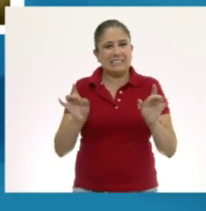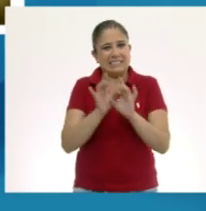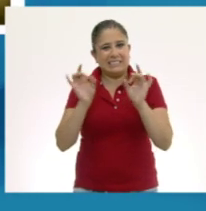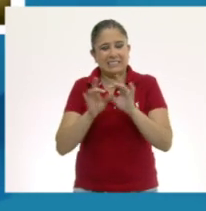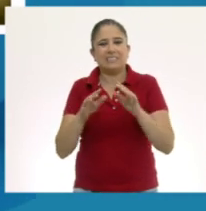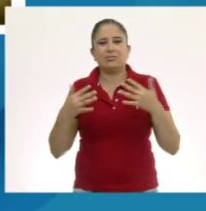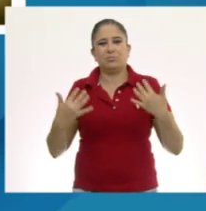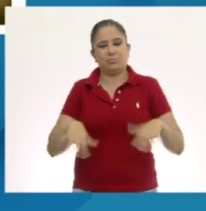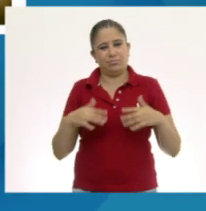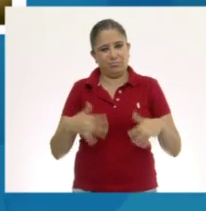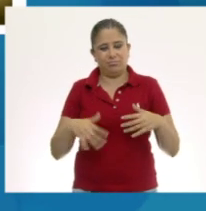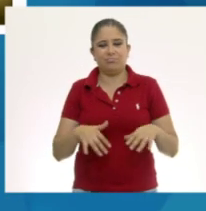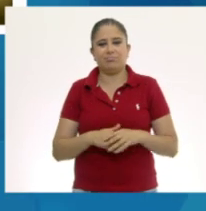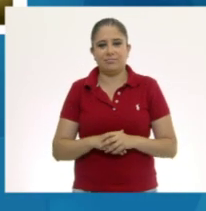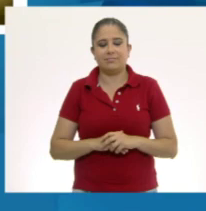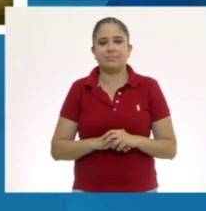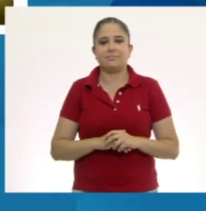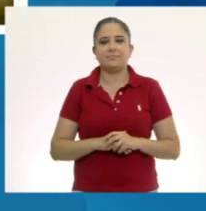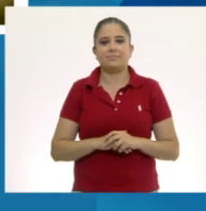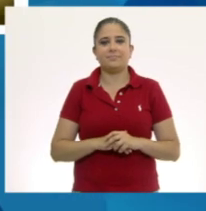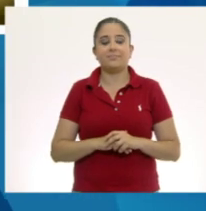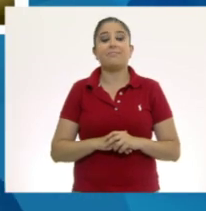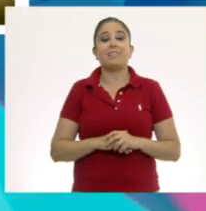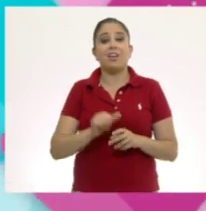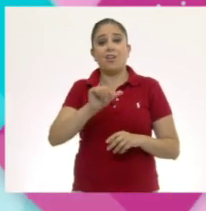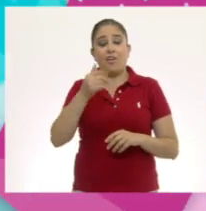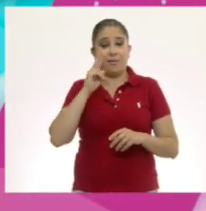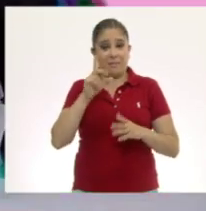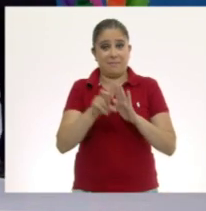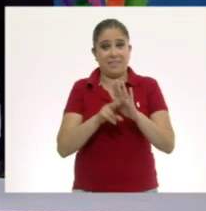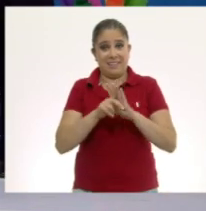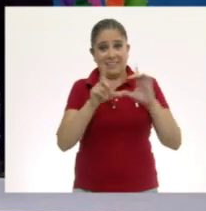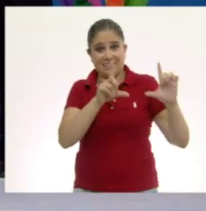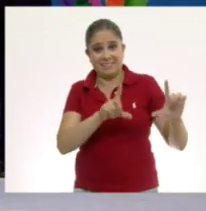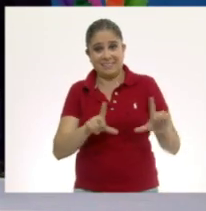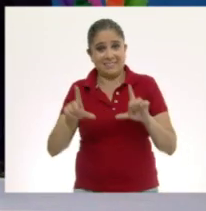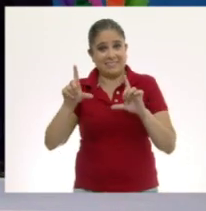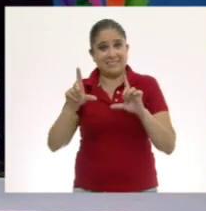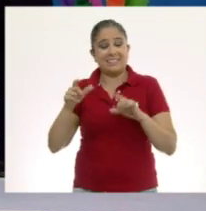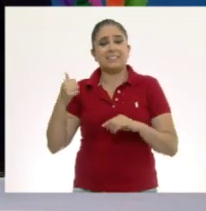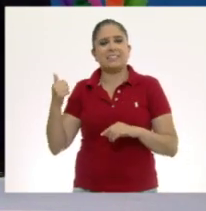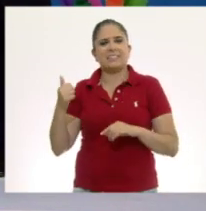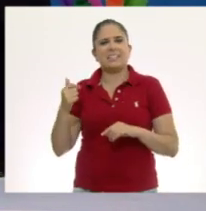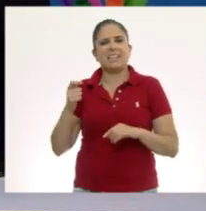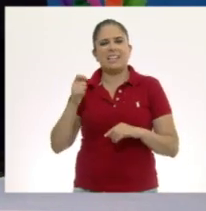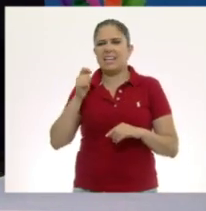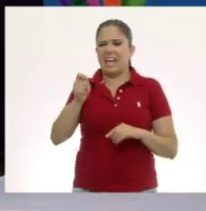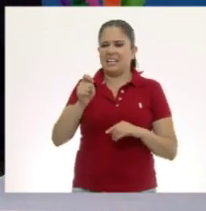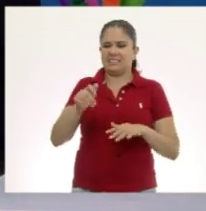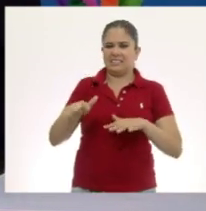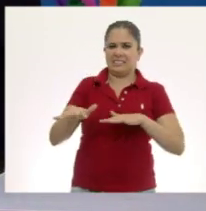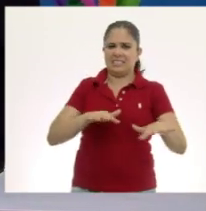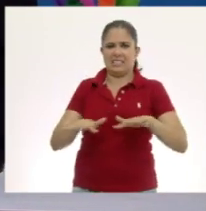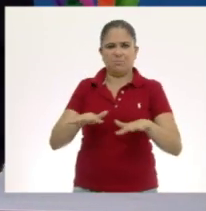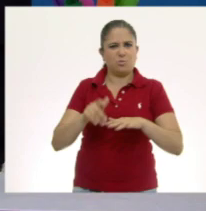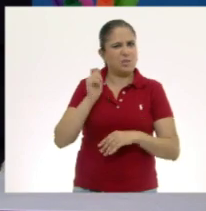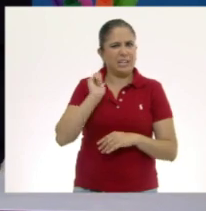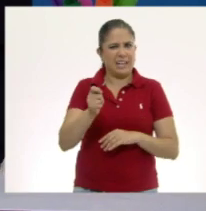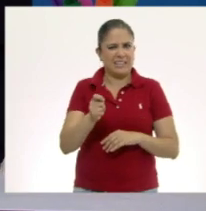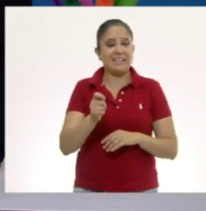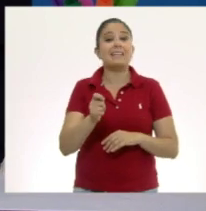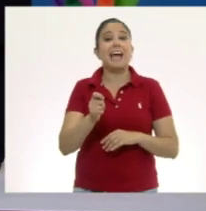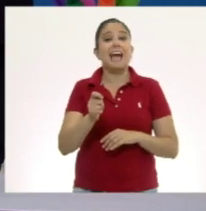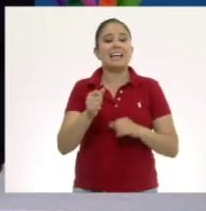como mexicanos. Así es. ¿Qué te parece si vemos otro video? Este se llama ¿Qué es un sismo? Y seguramente en